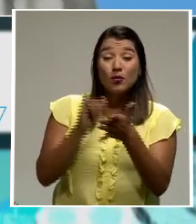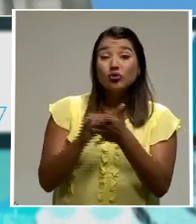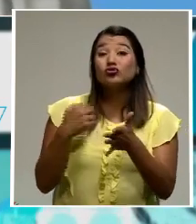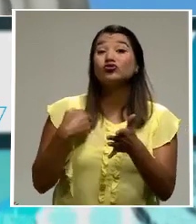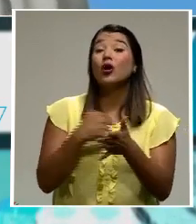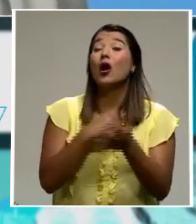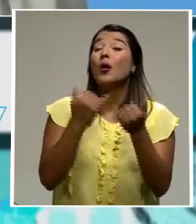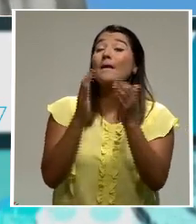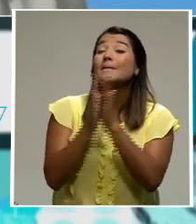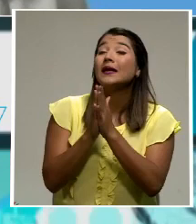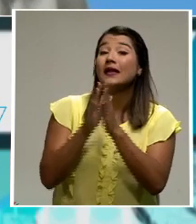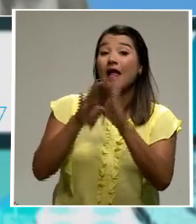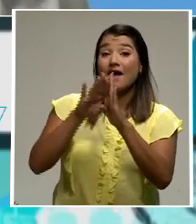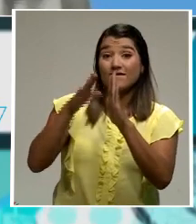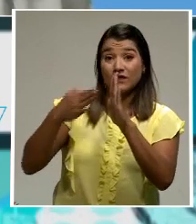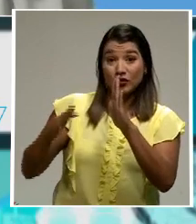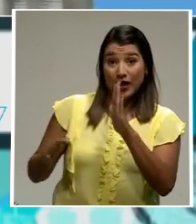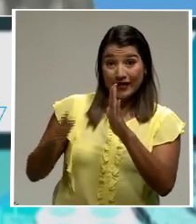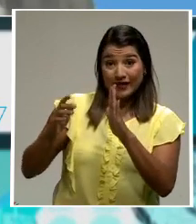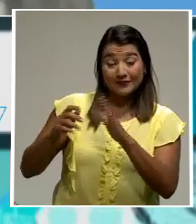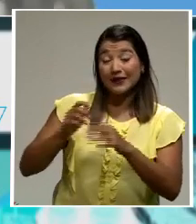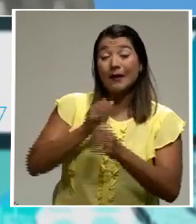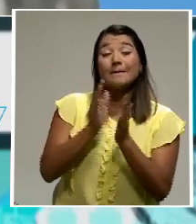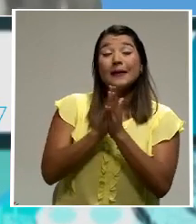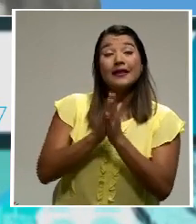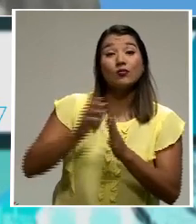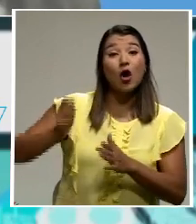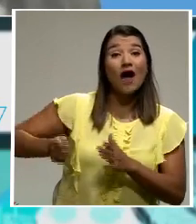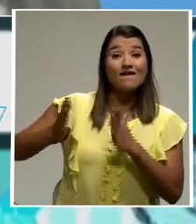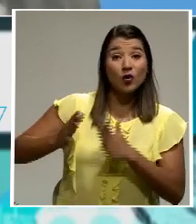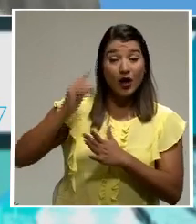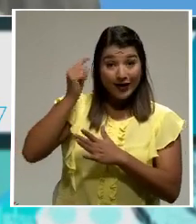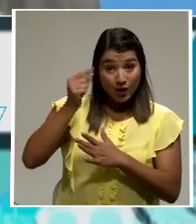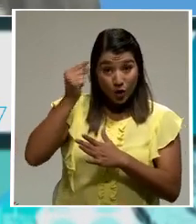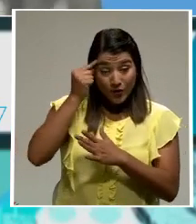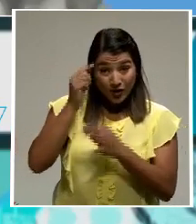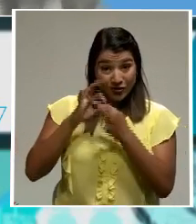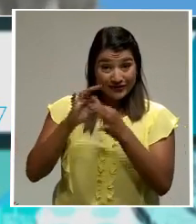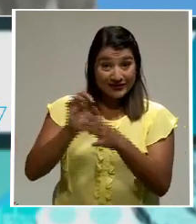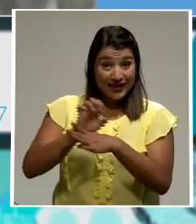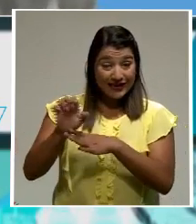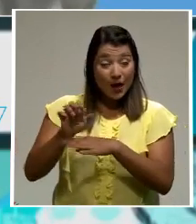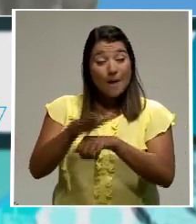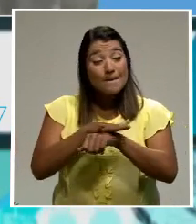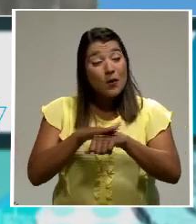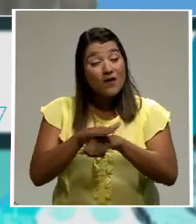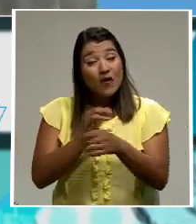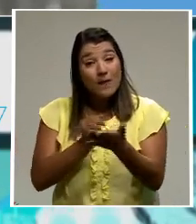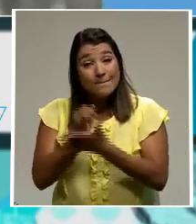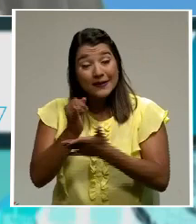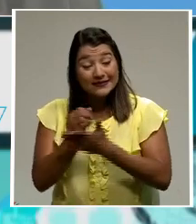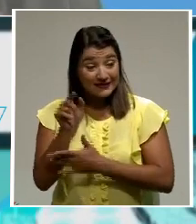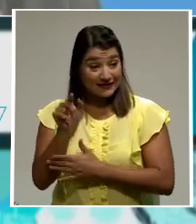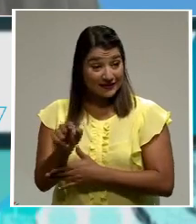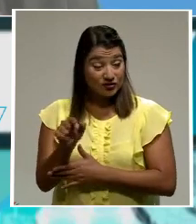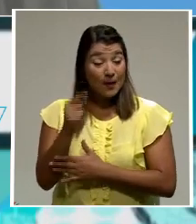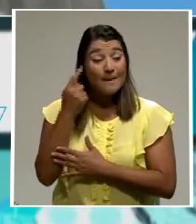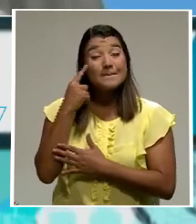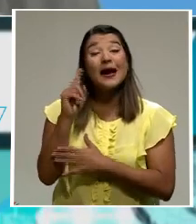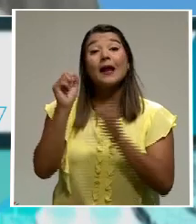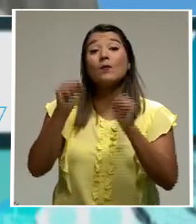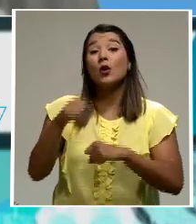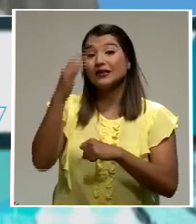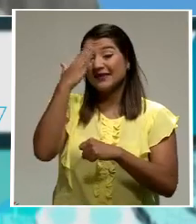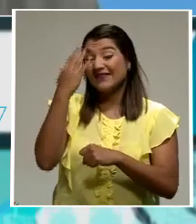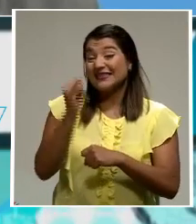pidiendo a la Procuraduría de la Ética que por favor investigue esta situación para ver si este proceso se está dilatando